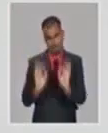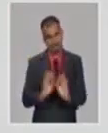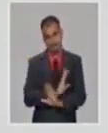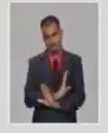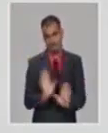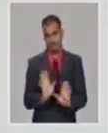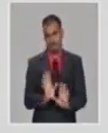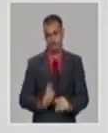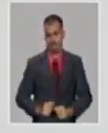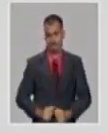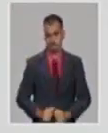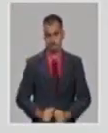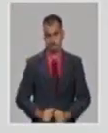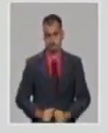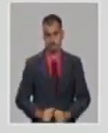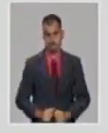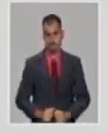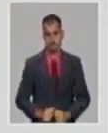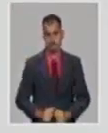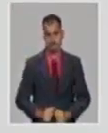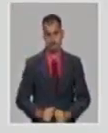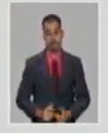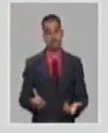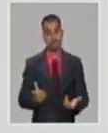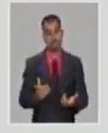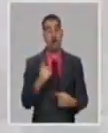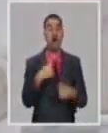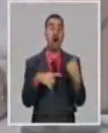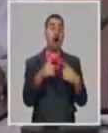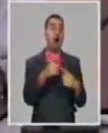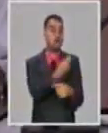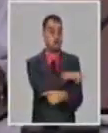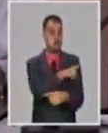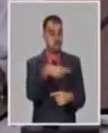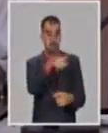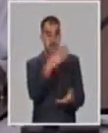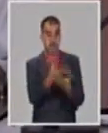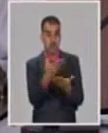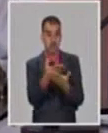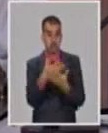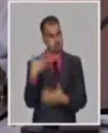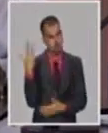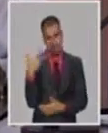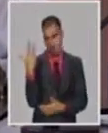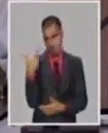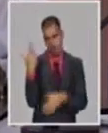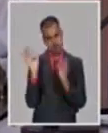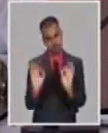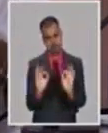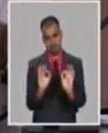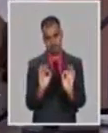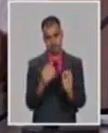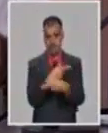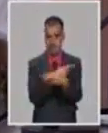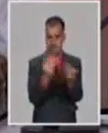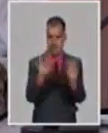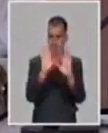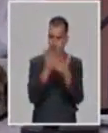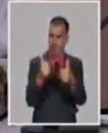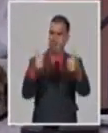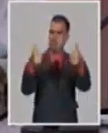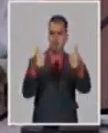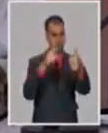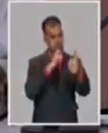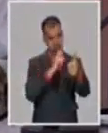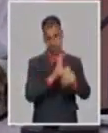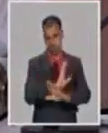en la vida cotidiana nuestra. Por lo tanto, hay insatisfacción de las demandas de la población. Y se dio la orientación por la dirección